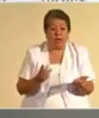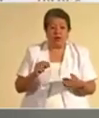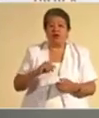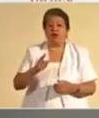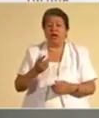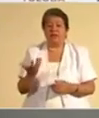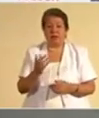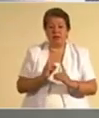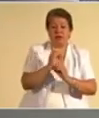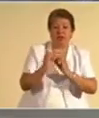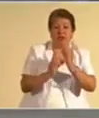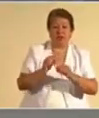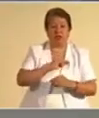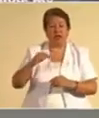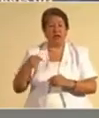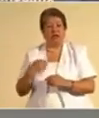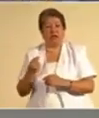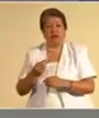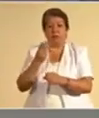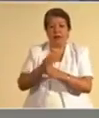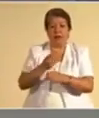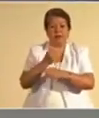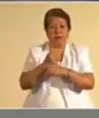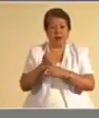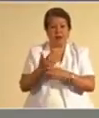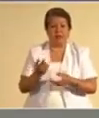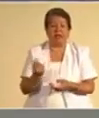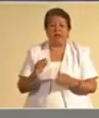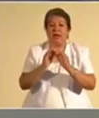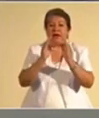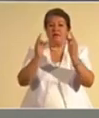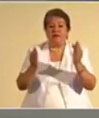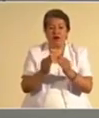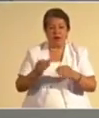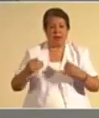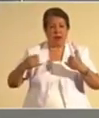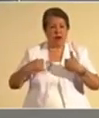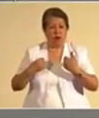dignos a nuestros padres y abuelos? ¿Qué tipo de jóvenes formaron? ¿Qué tipo de hombres formaron?